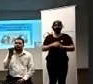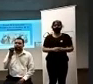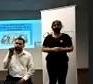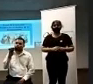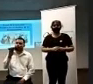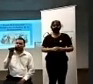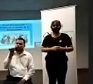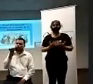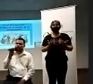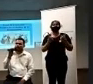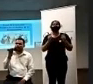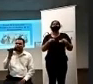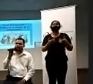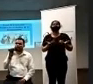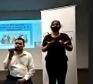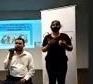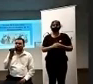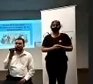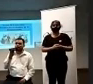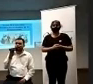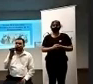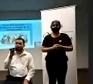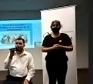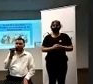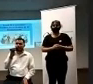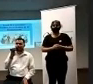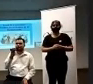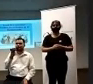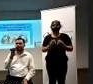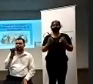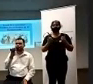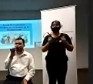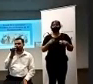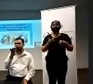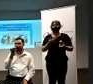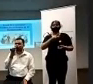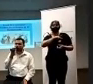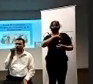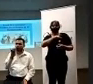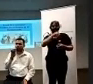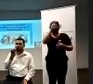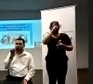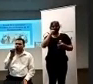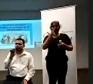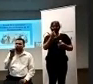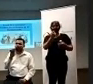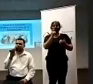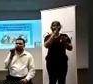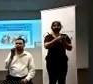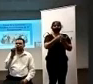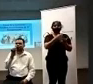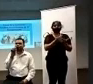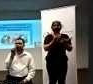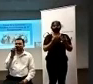¿Qué pasó en el ámbito privado? La función pública de la persona con discapacidad sigue cobrando un salario. Pero en el